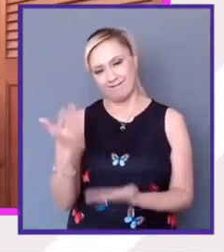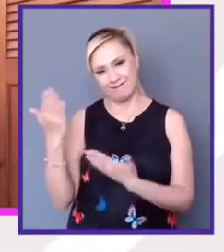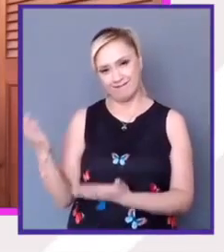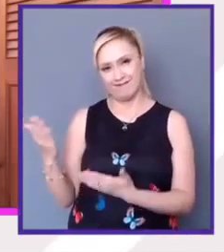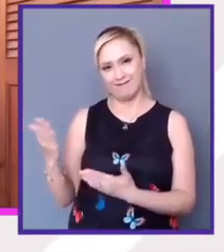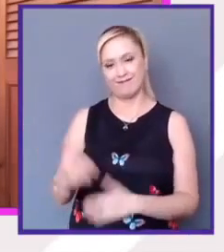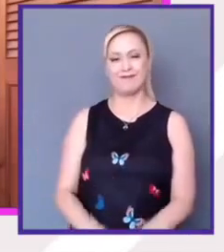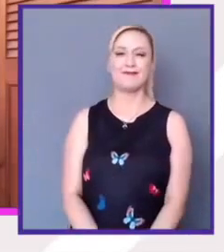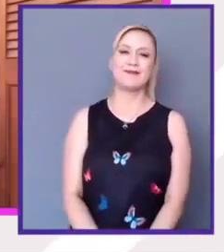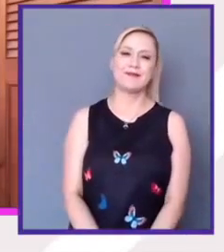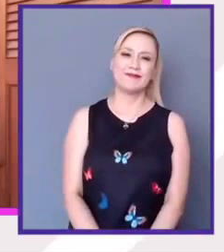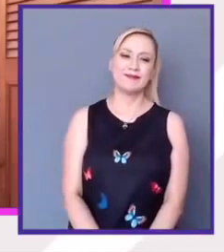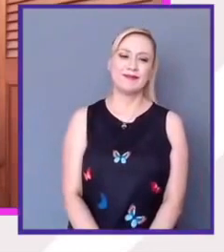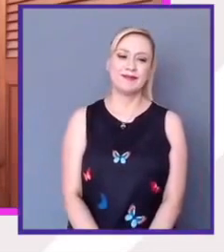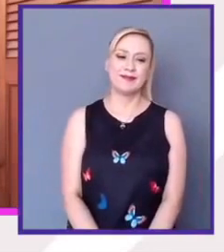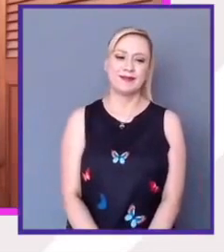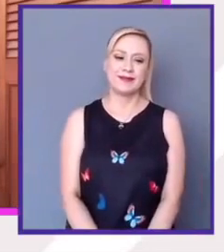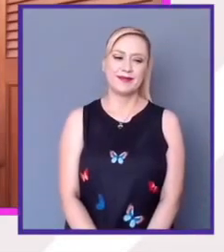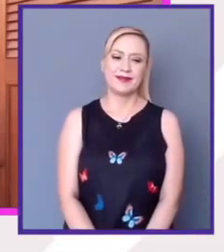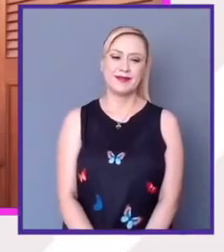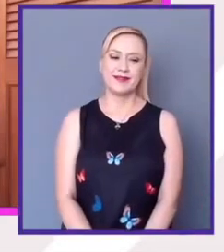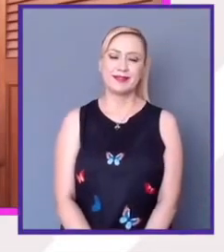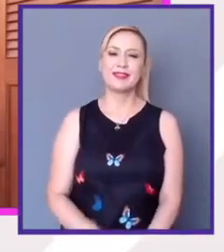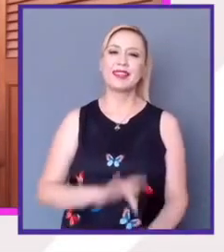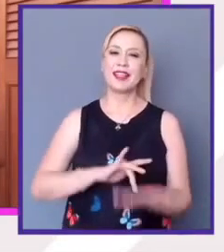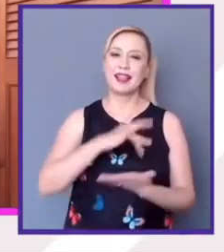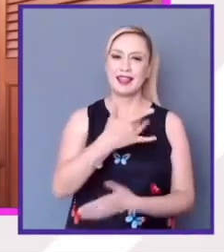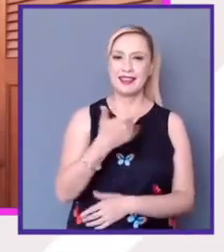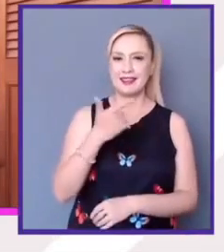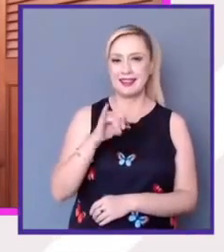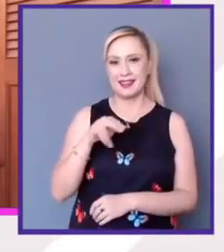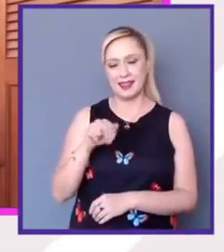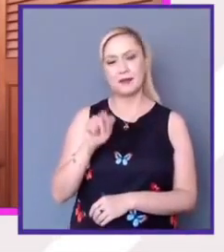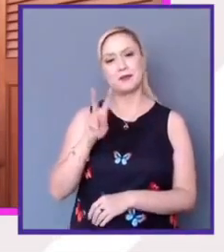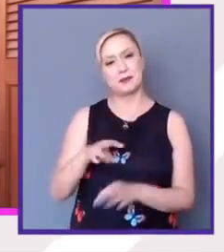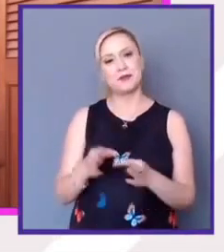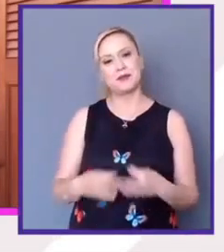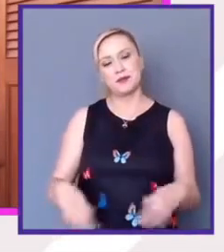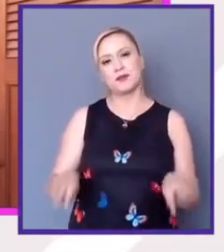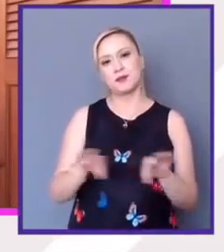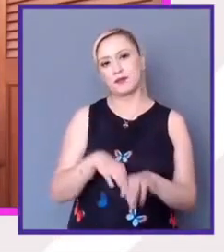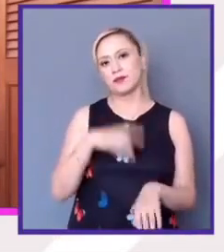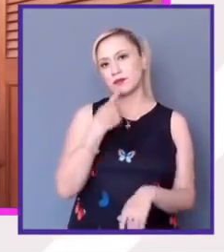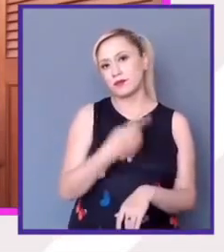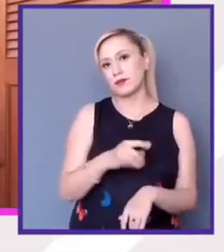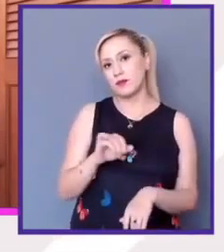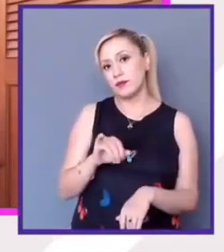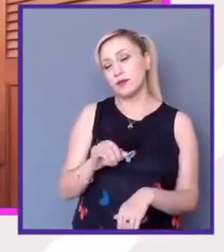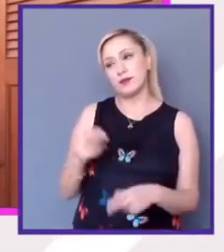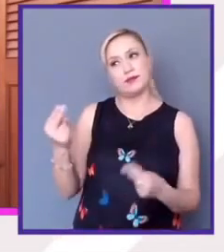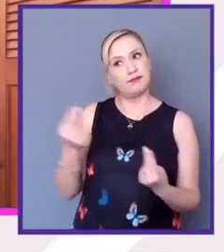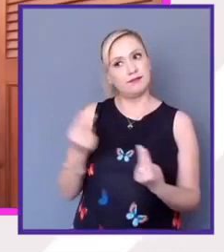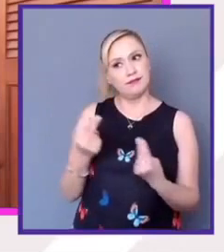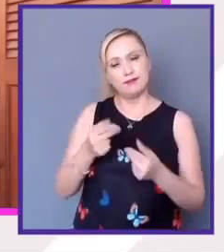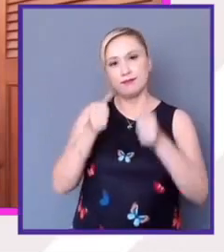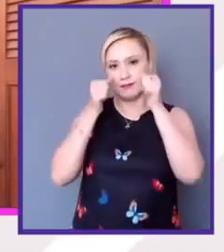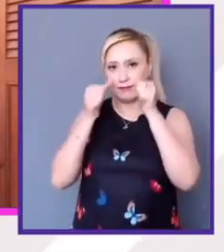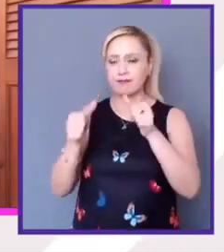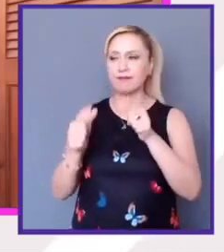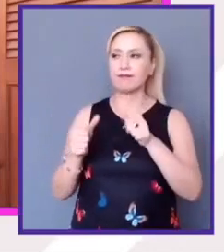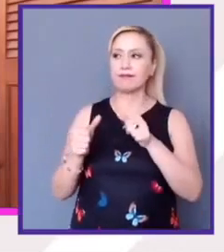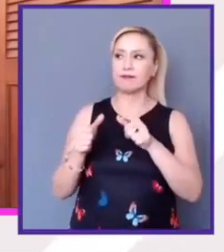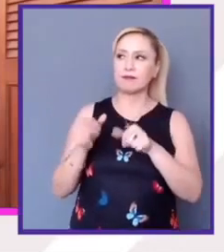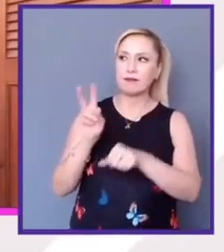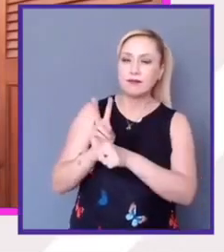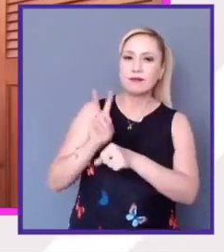y a Ángeles. Muchas gracias, Gina. Es muy importante eso que mencionas, ¿no? Acompañar procesos que llevan a cabo las